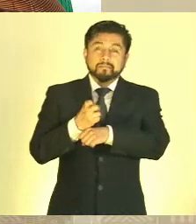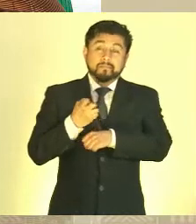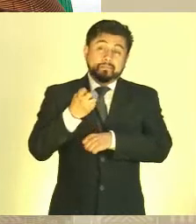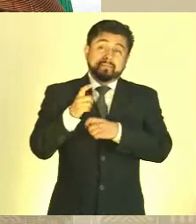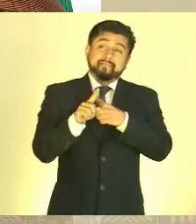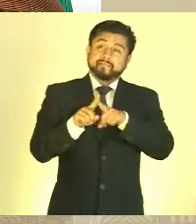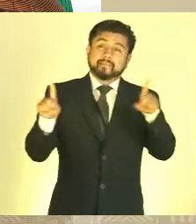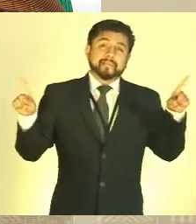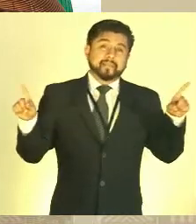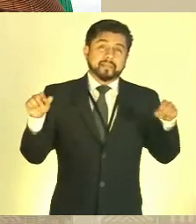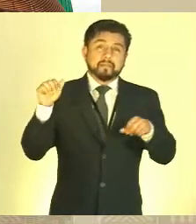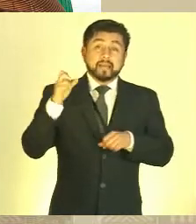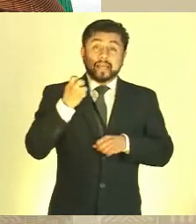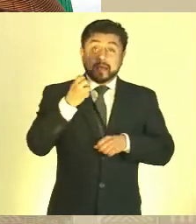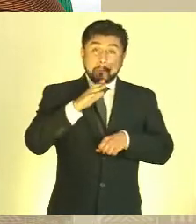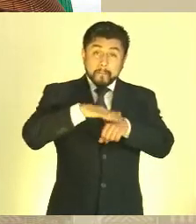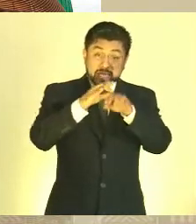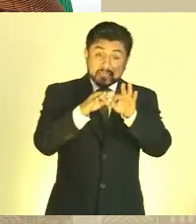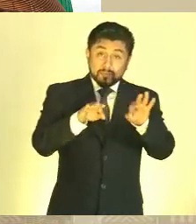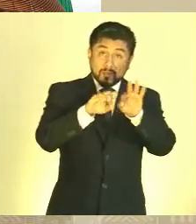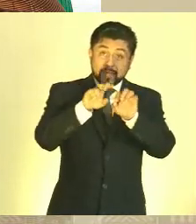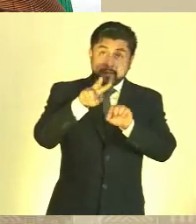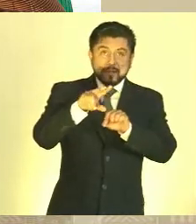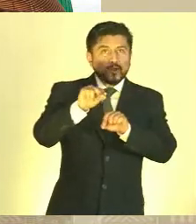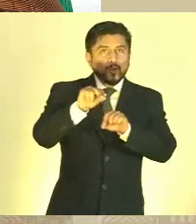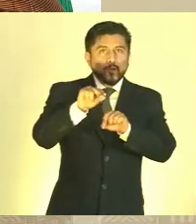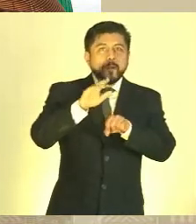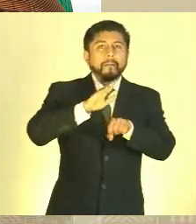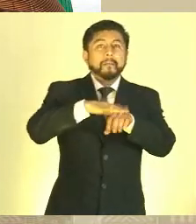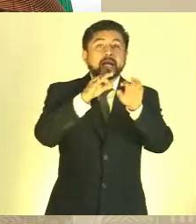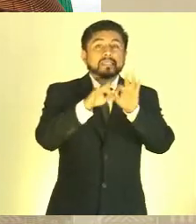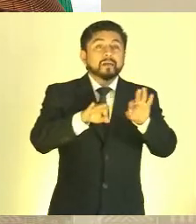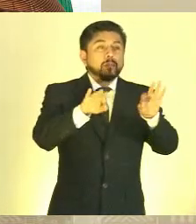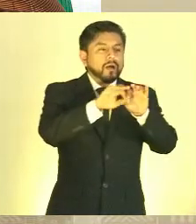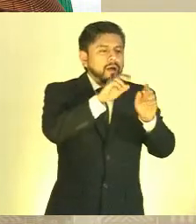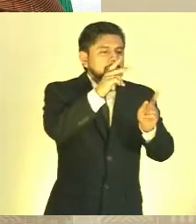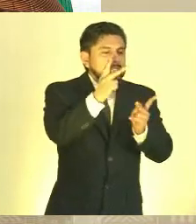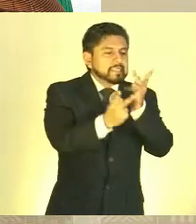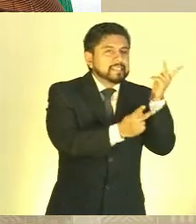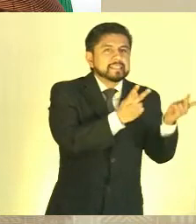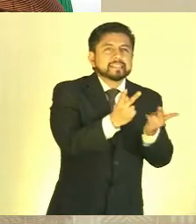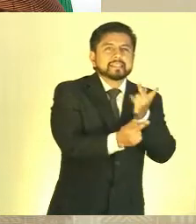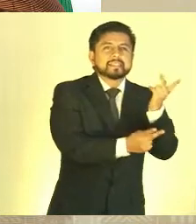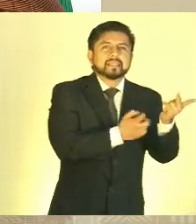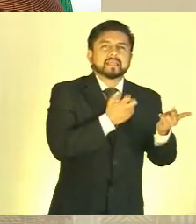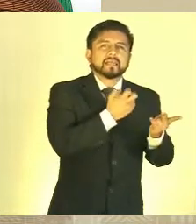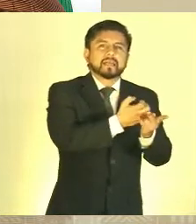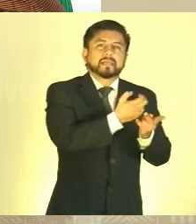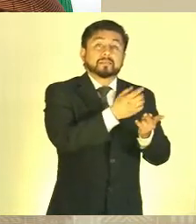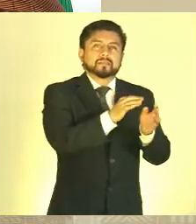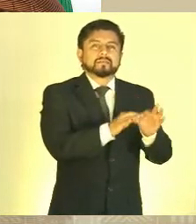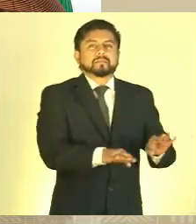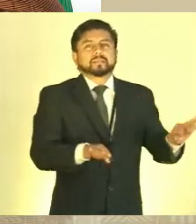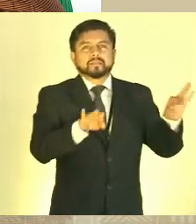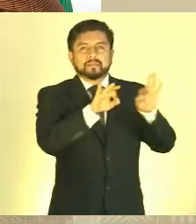otras preguntas cada vez más complejas y profundas. Nunca para dar respuestas definitivas.